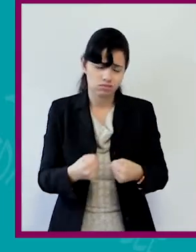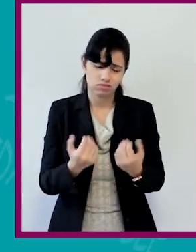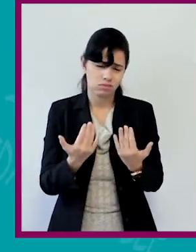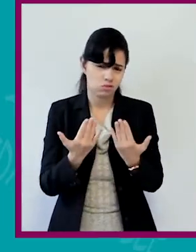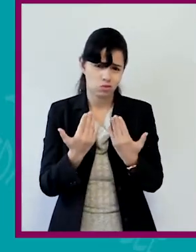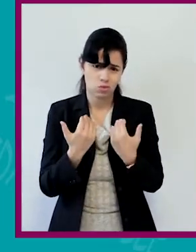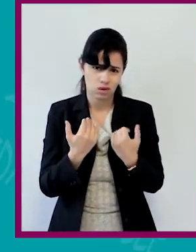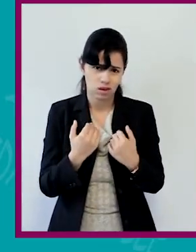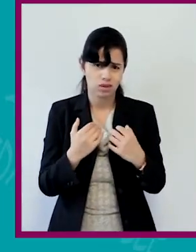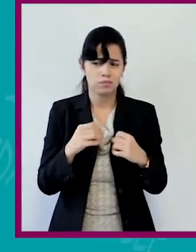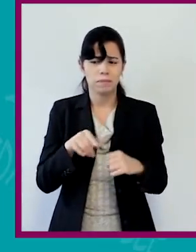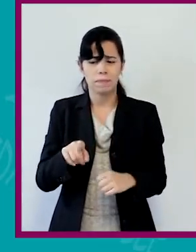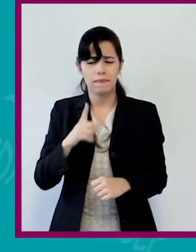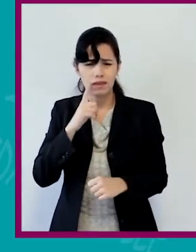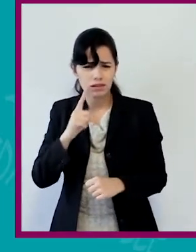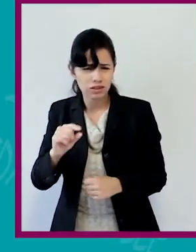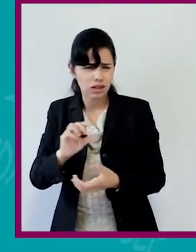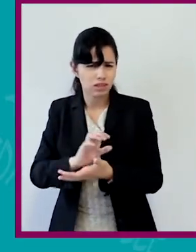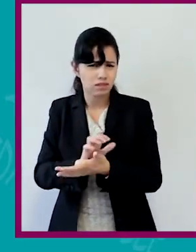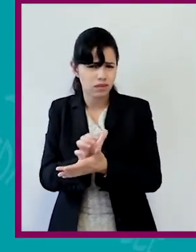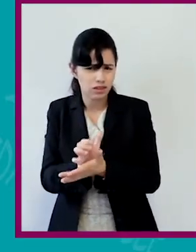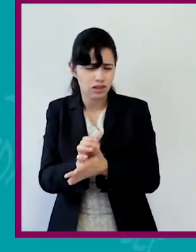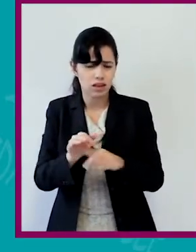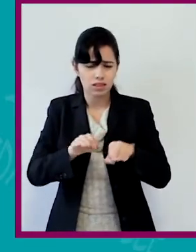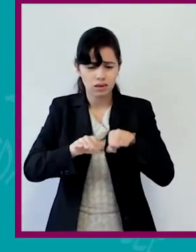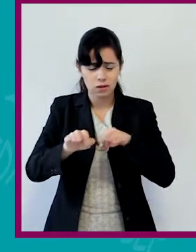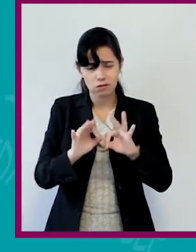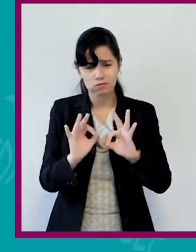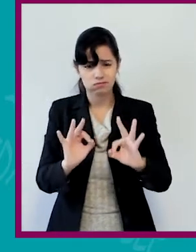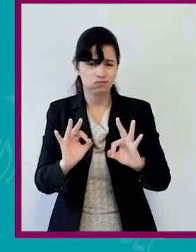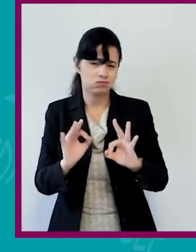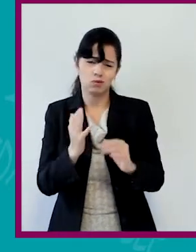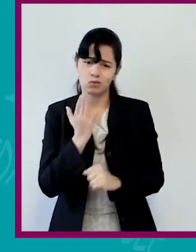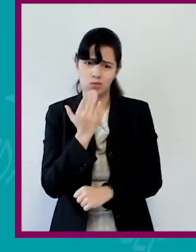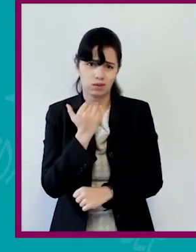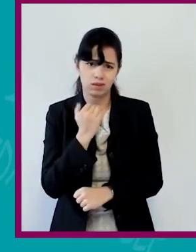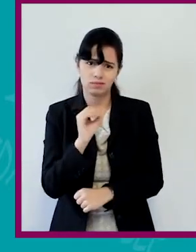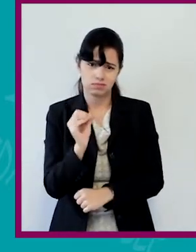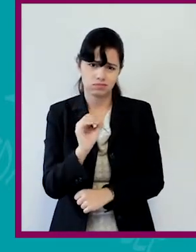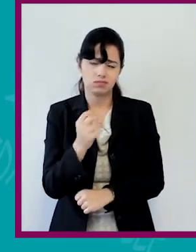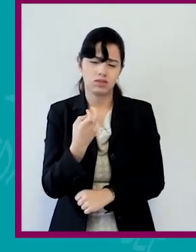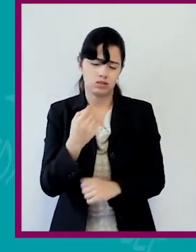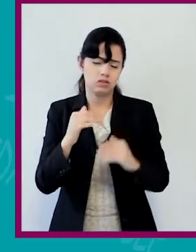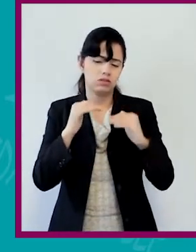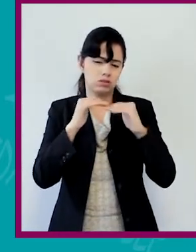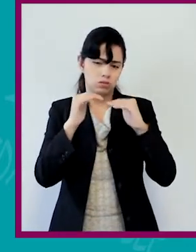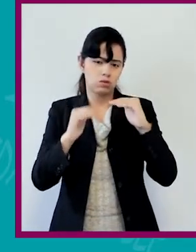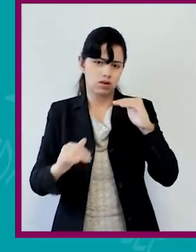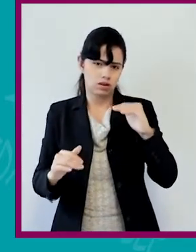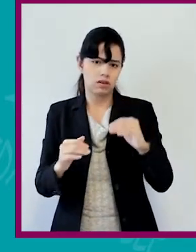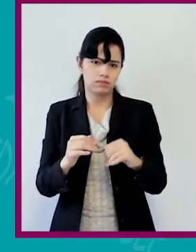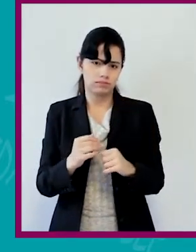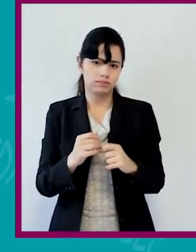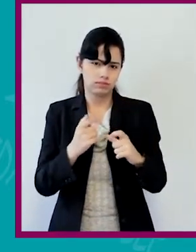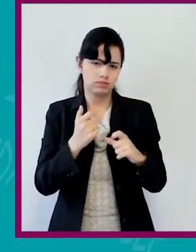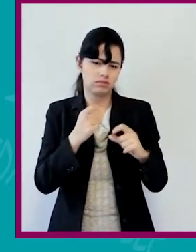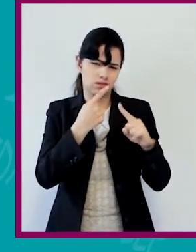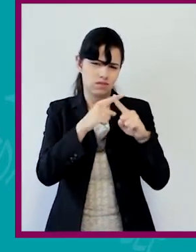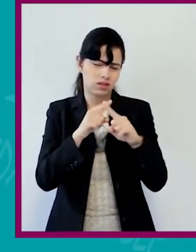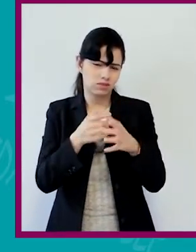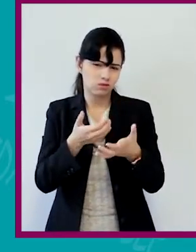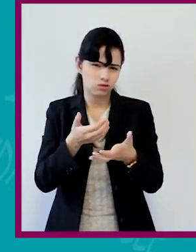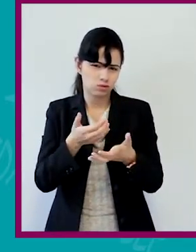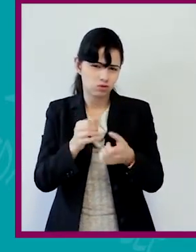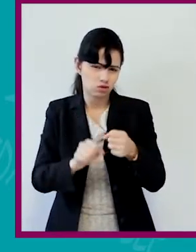realidad, que viven la inseguridad, el desprecio, la falta de trabajo decente, etcétera. Esa es